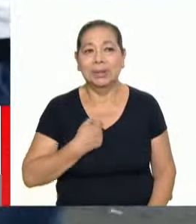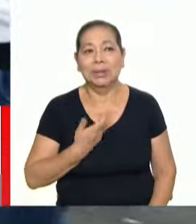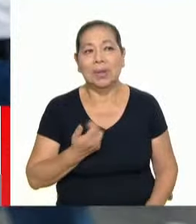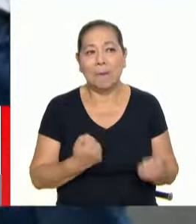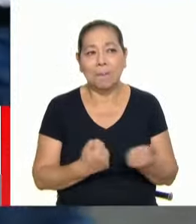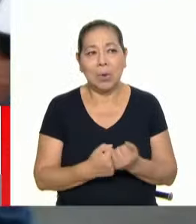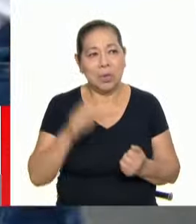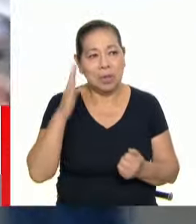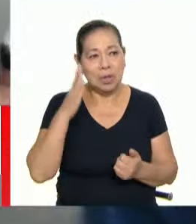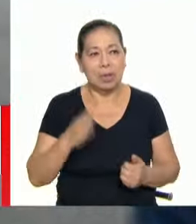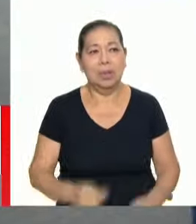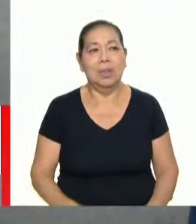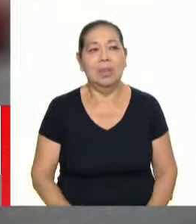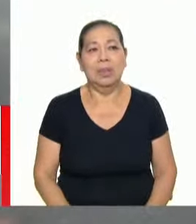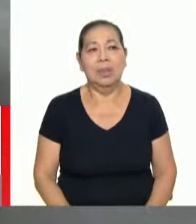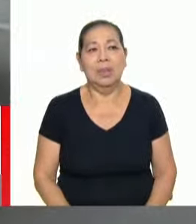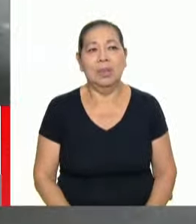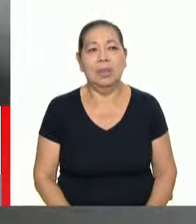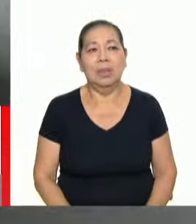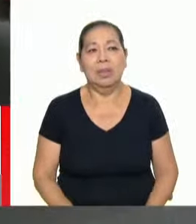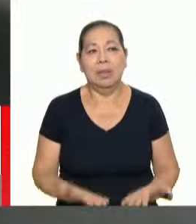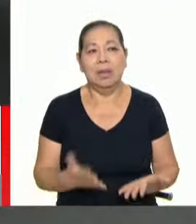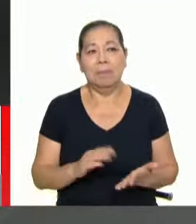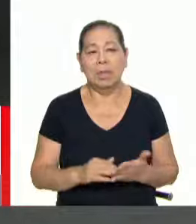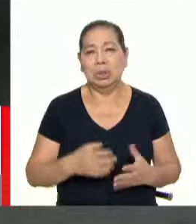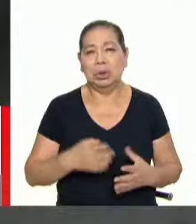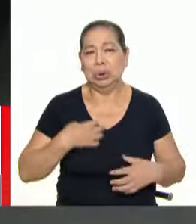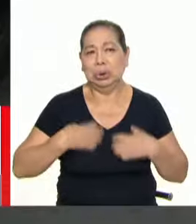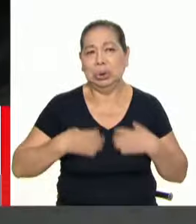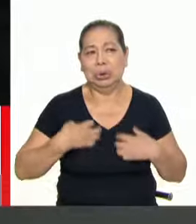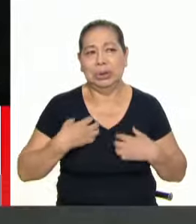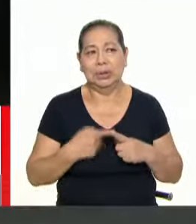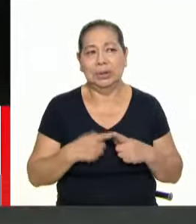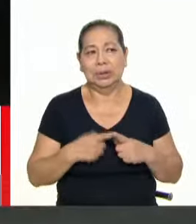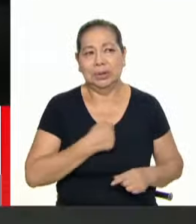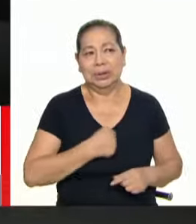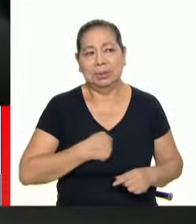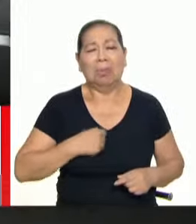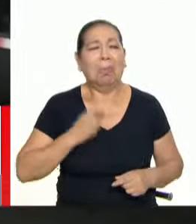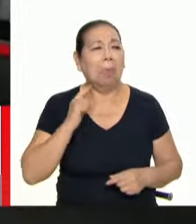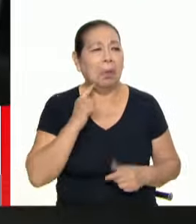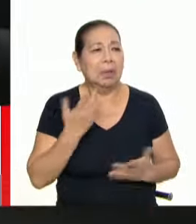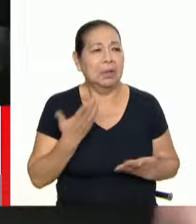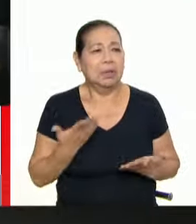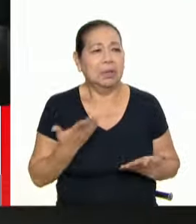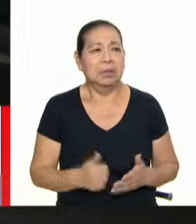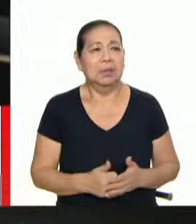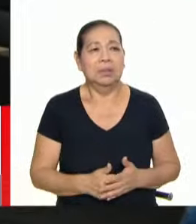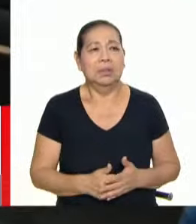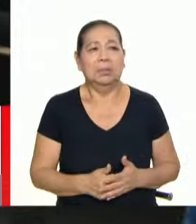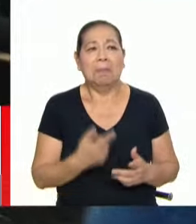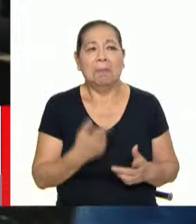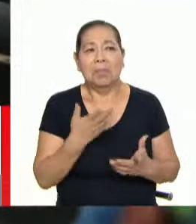apoyo policial. A pesar que está la policía, lamentablemente no lo interviene, miren pues.